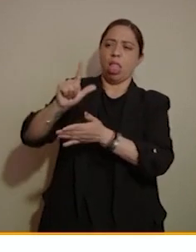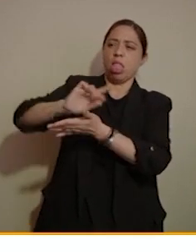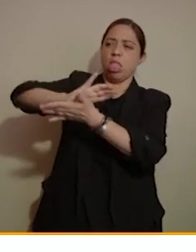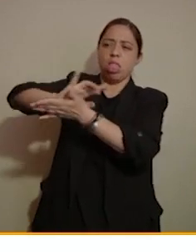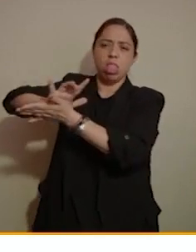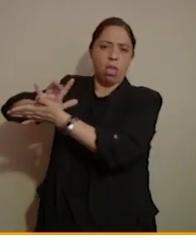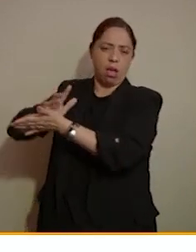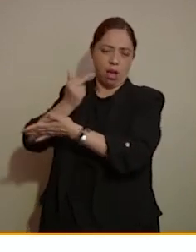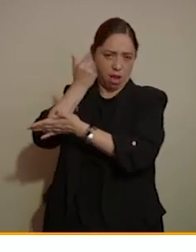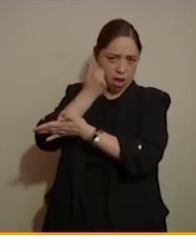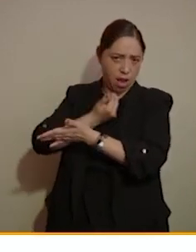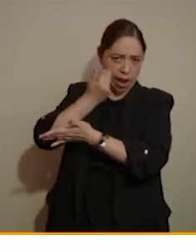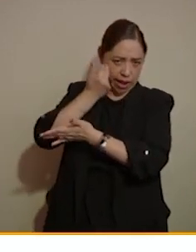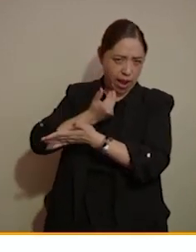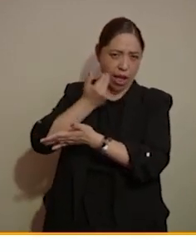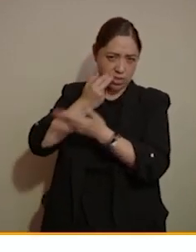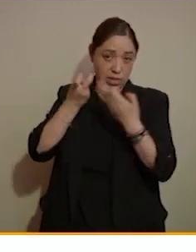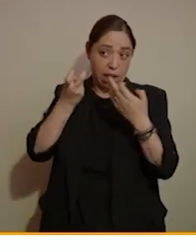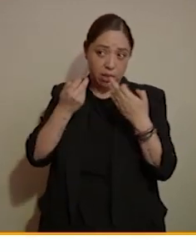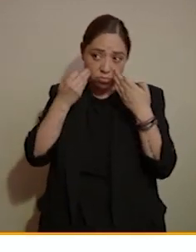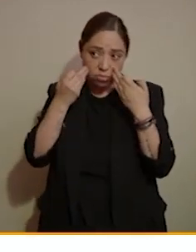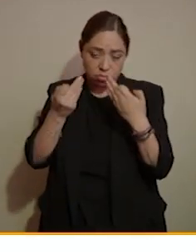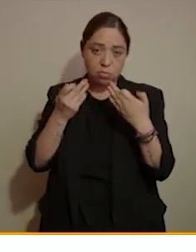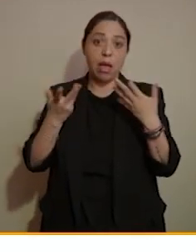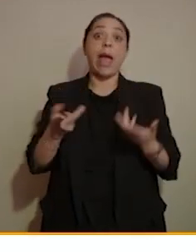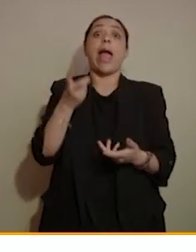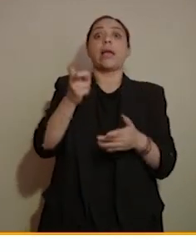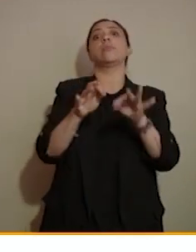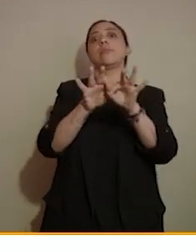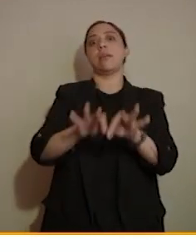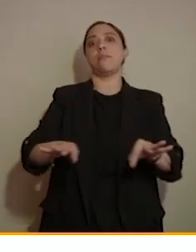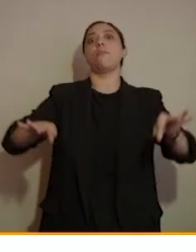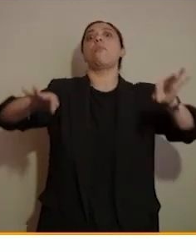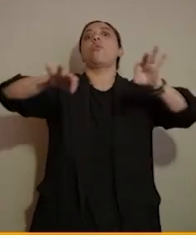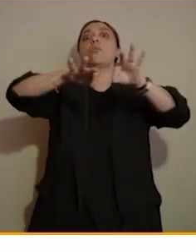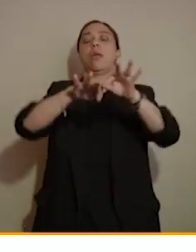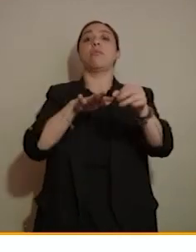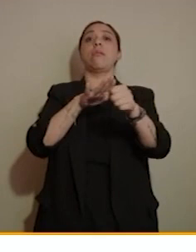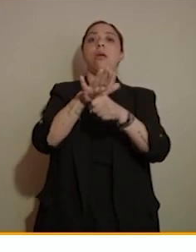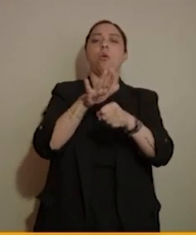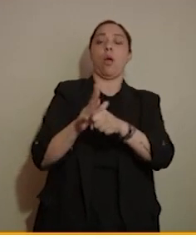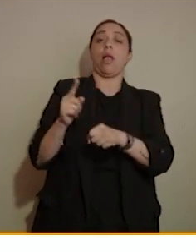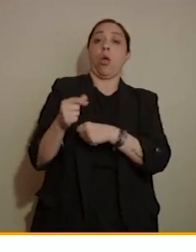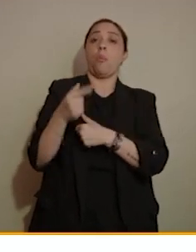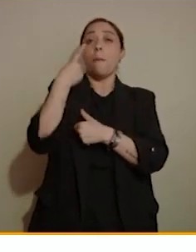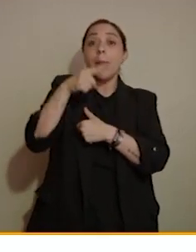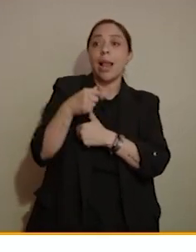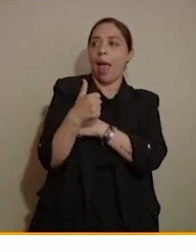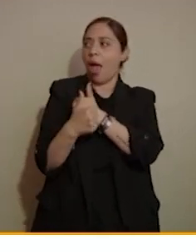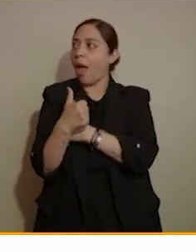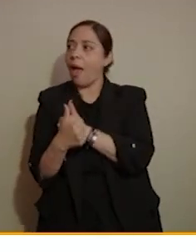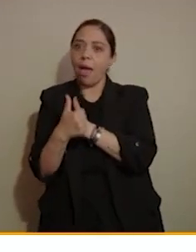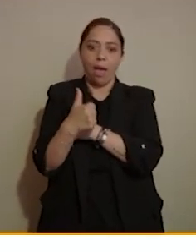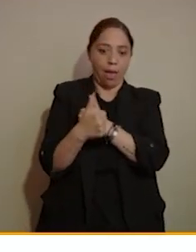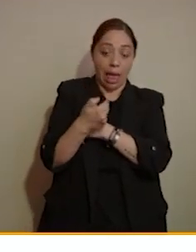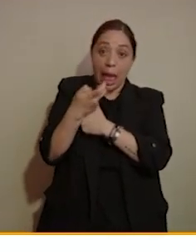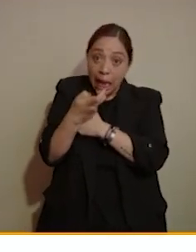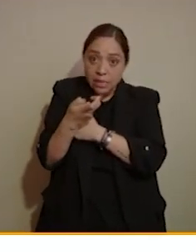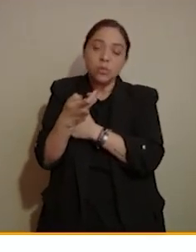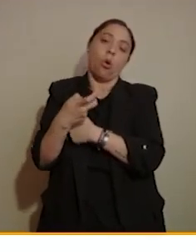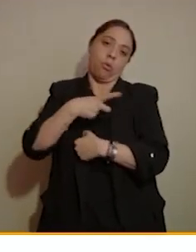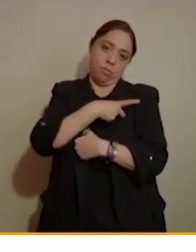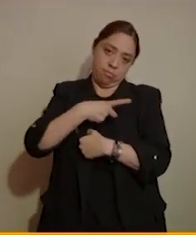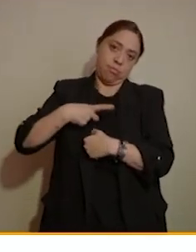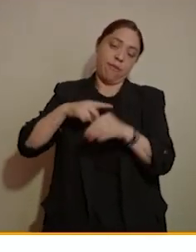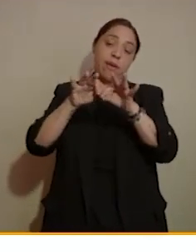Entonces, es importante también tomar en la balanza de la competitividad, pues, este cambio de tendencias.